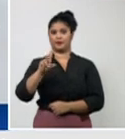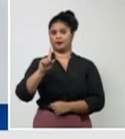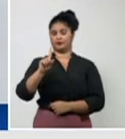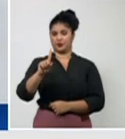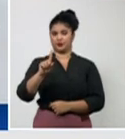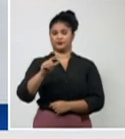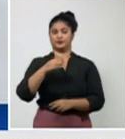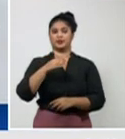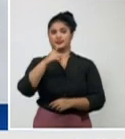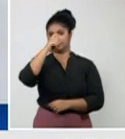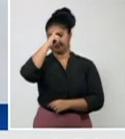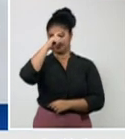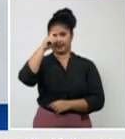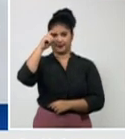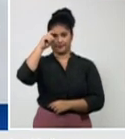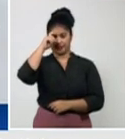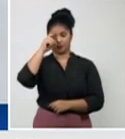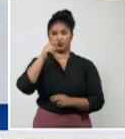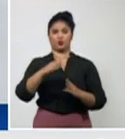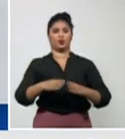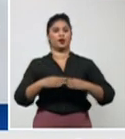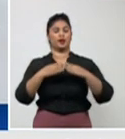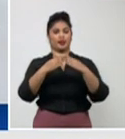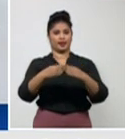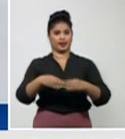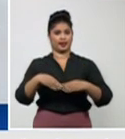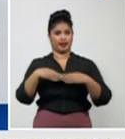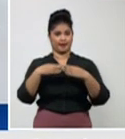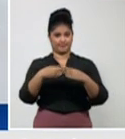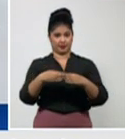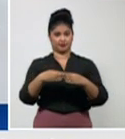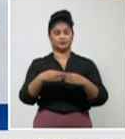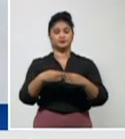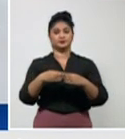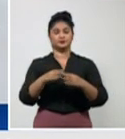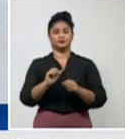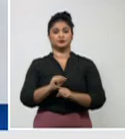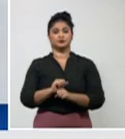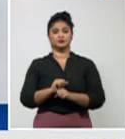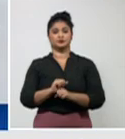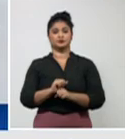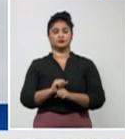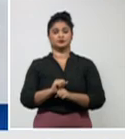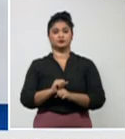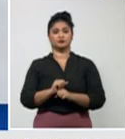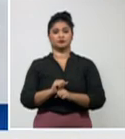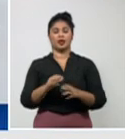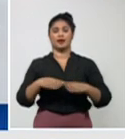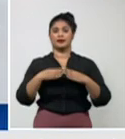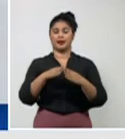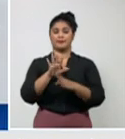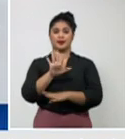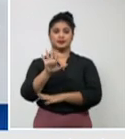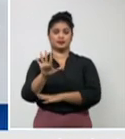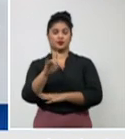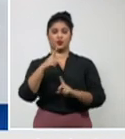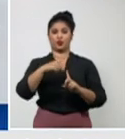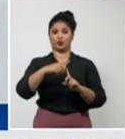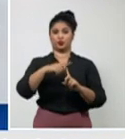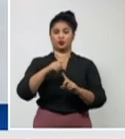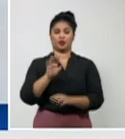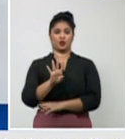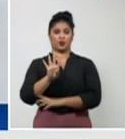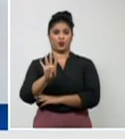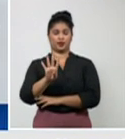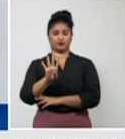Santi Espíritus Granma de 4, Granma 5, y Las Tunas 4 personas se diagnosticaron